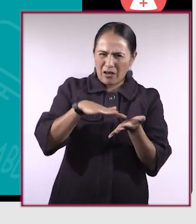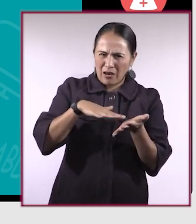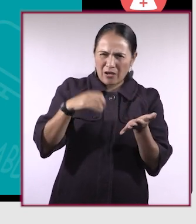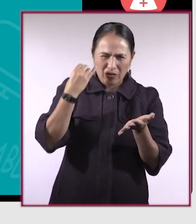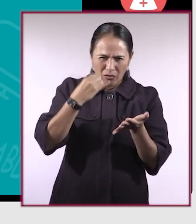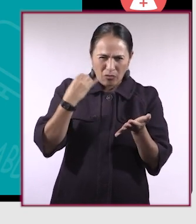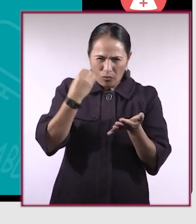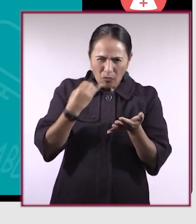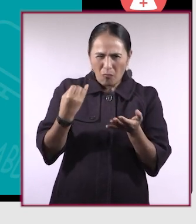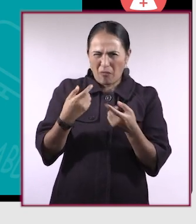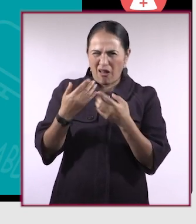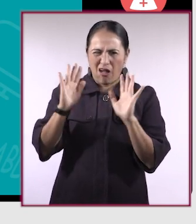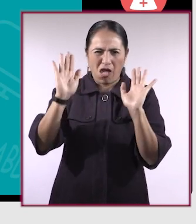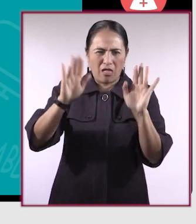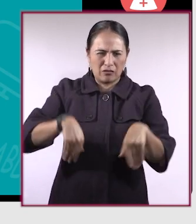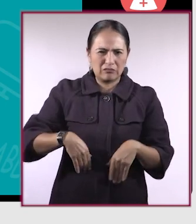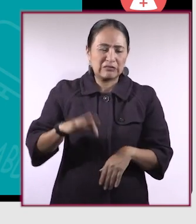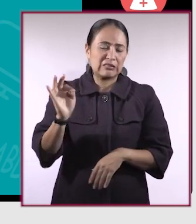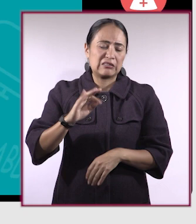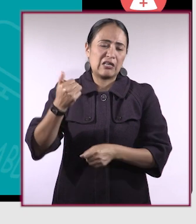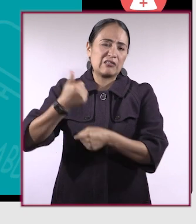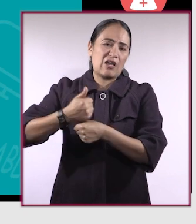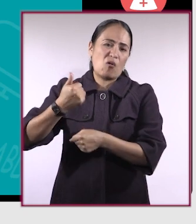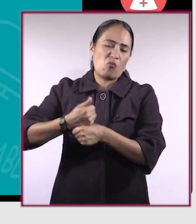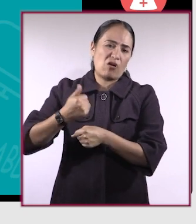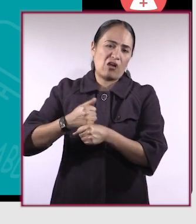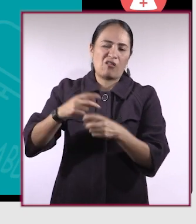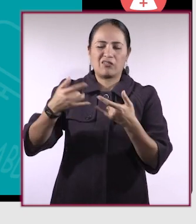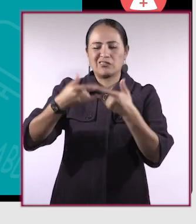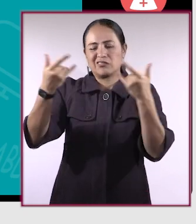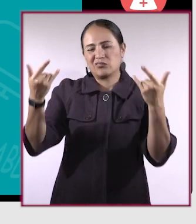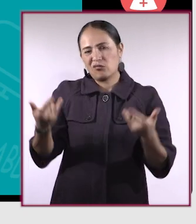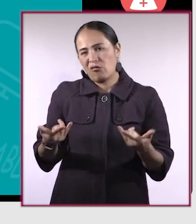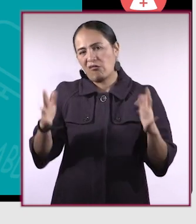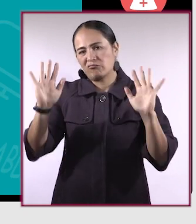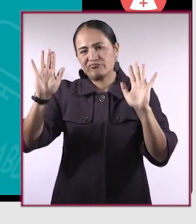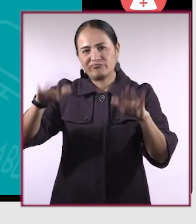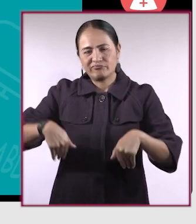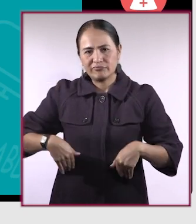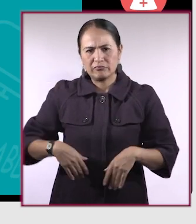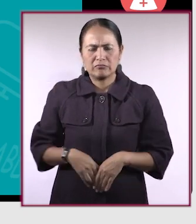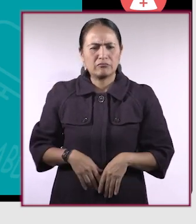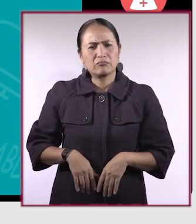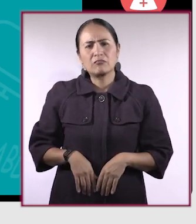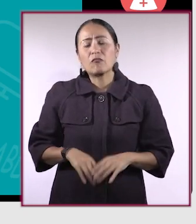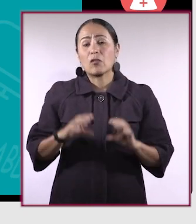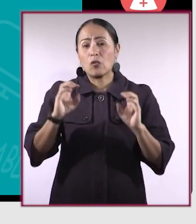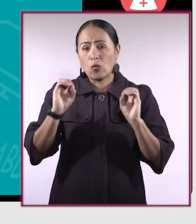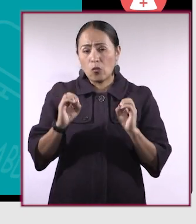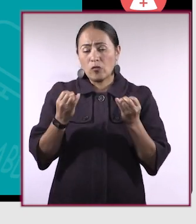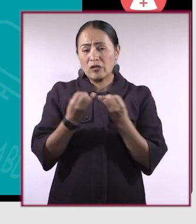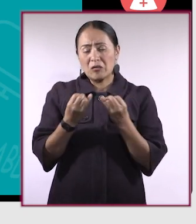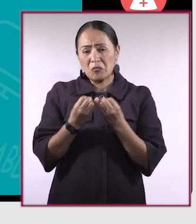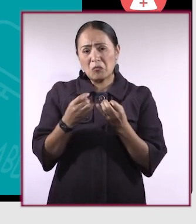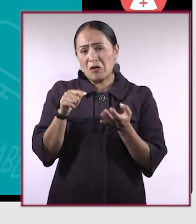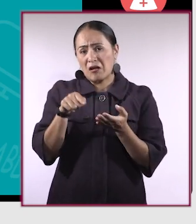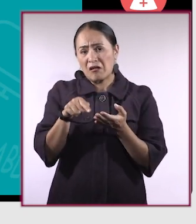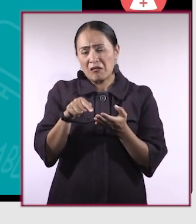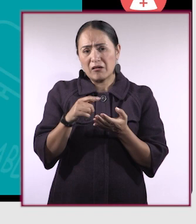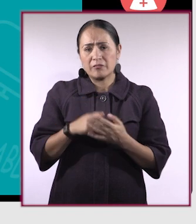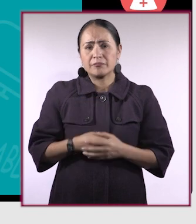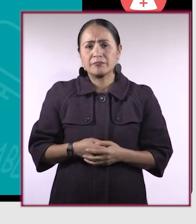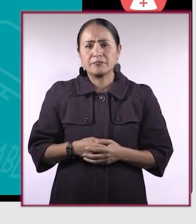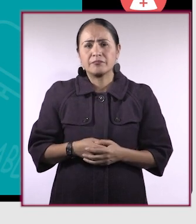Pensamos que pues son simplemente cuentos de los abuelos y que pues cuestiones que incluso pues ya